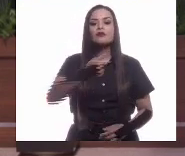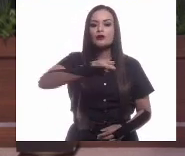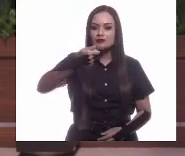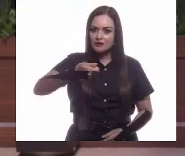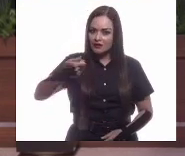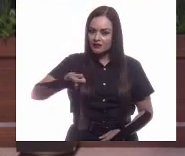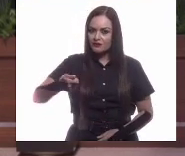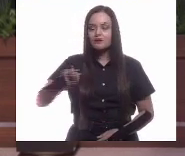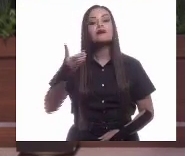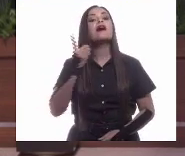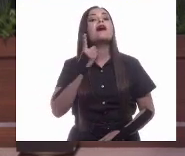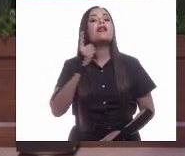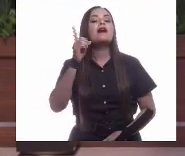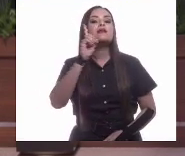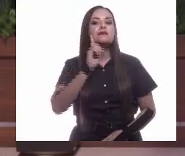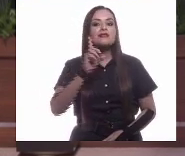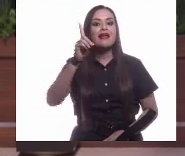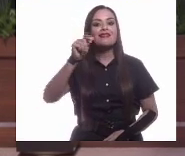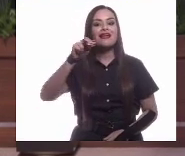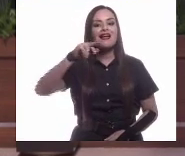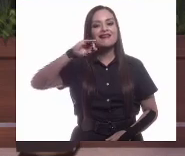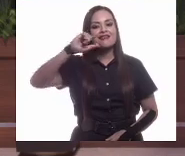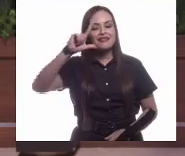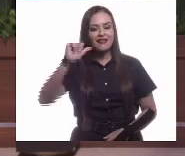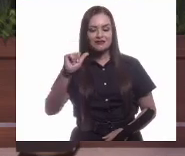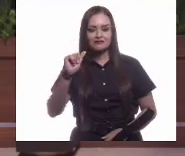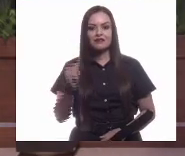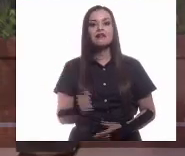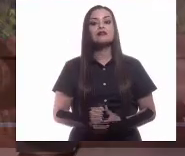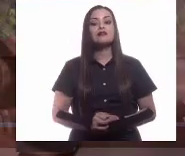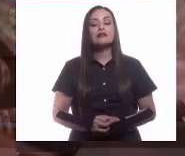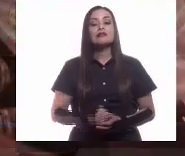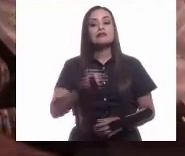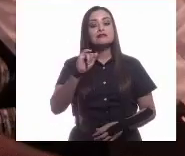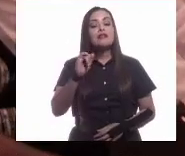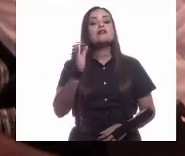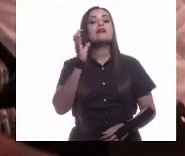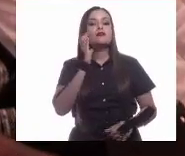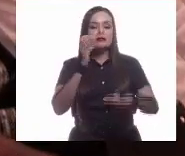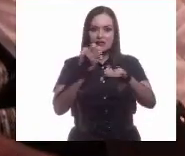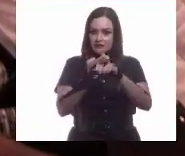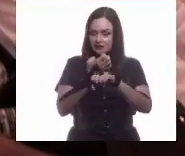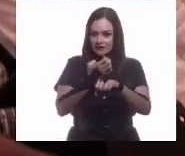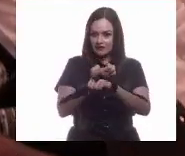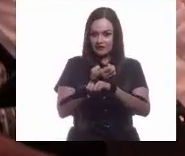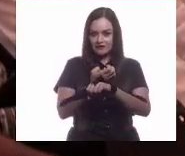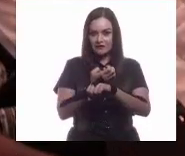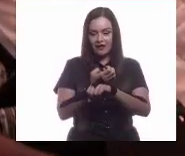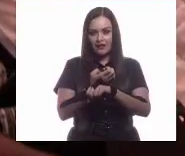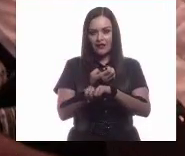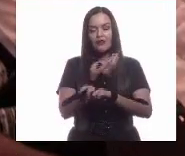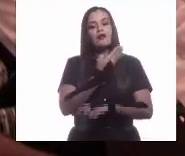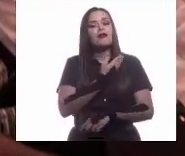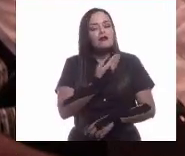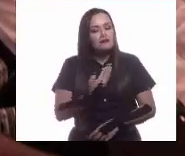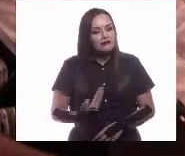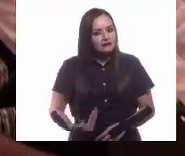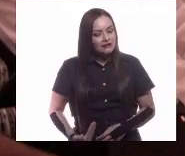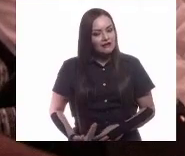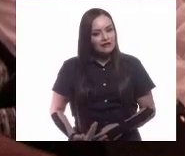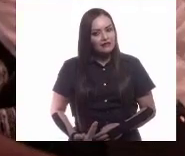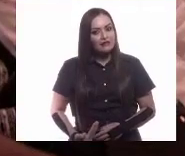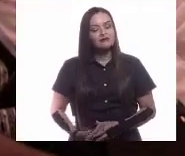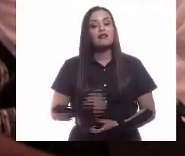diputada Daniela Viviana Rubio Avilés, presidenta de la mesa directiva del primer periodo ordinario de sesiones del segundo